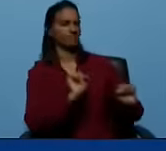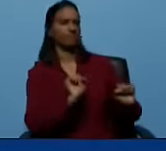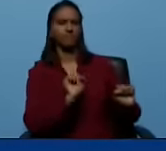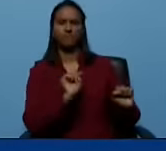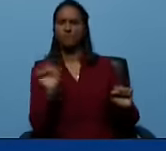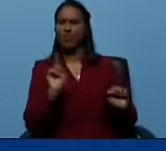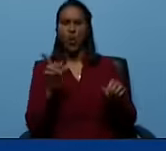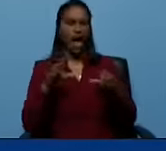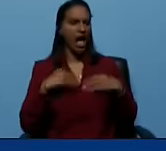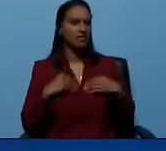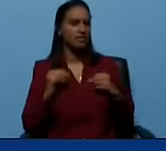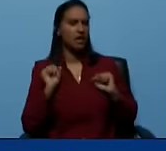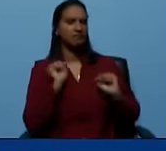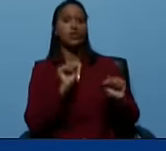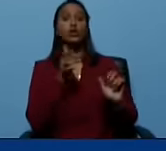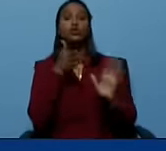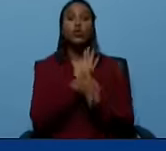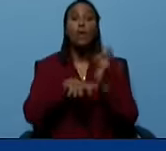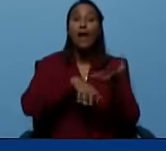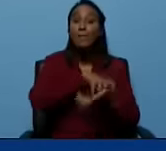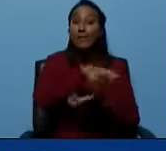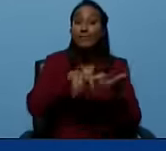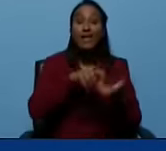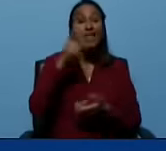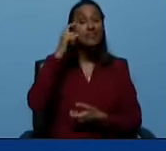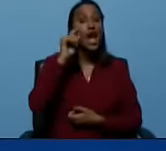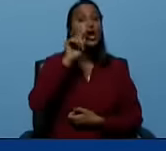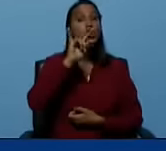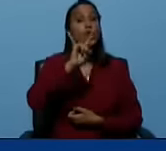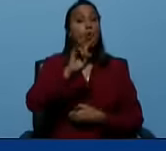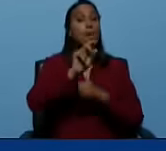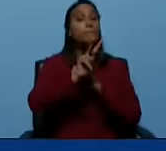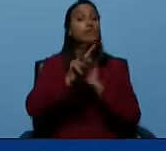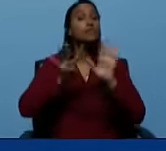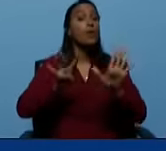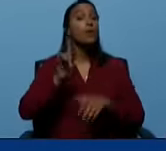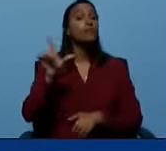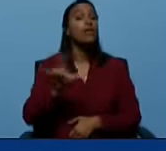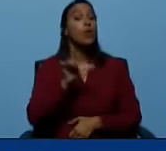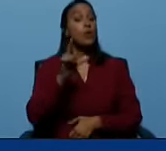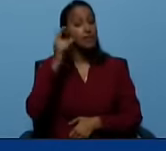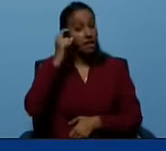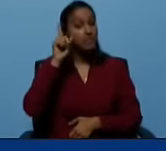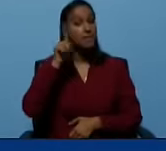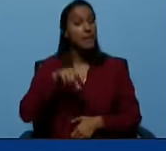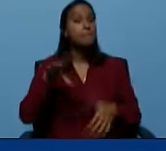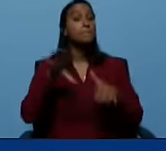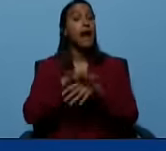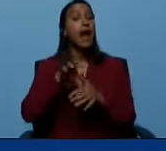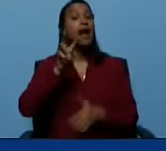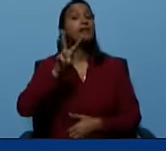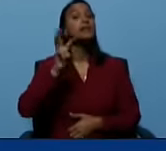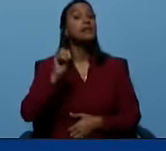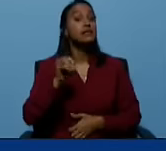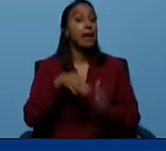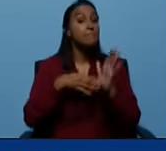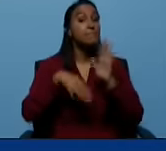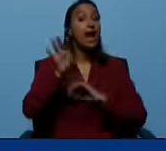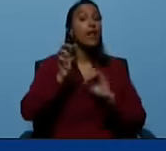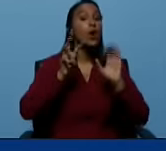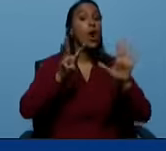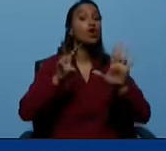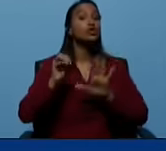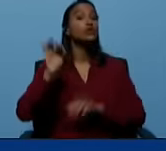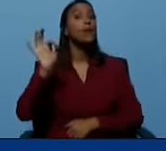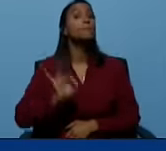rechaza los actos violentos del lunes 29 y del martes 30. Más del 80%